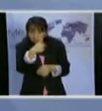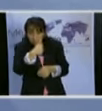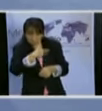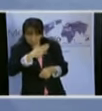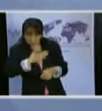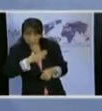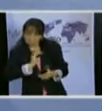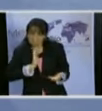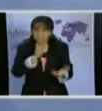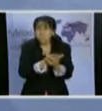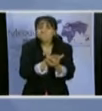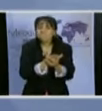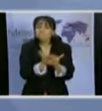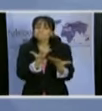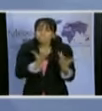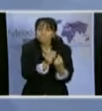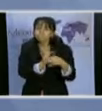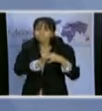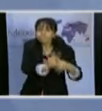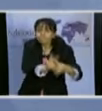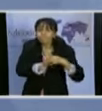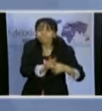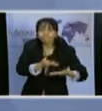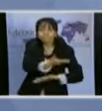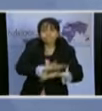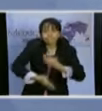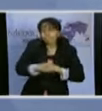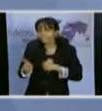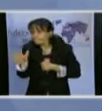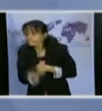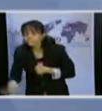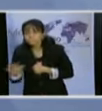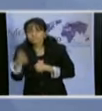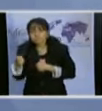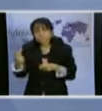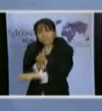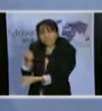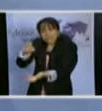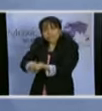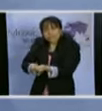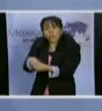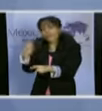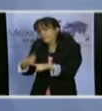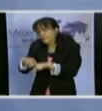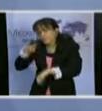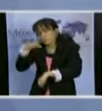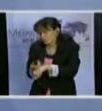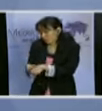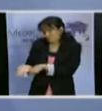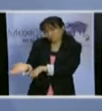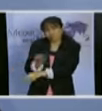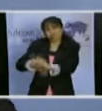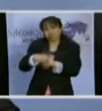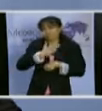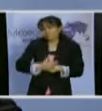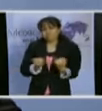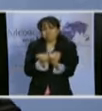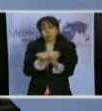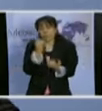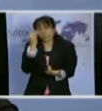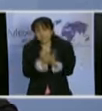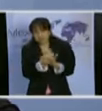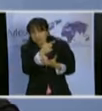de la cuestión de lo público, y la gestión de lo público es asunto de todas y todos, no simplemente de los gobiernos en turno o de las distintas